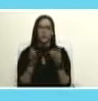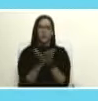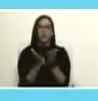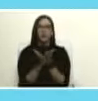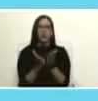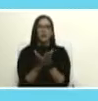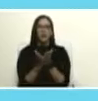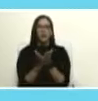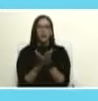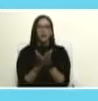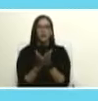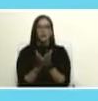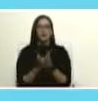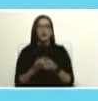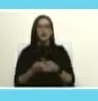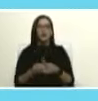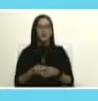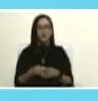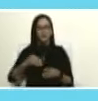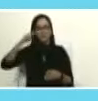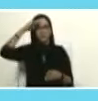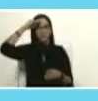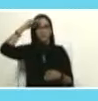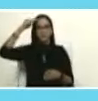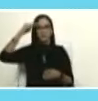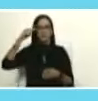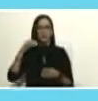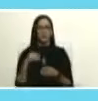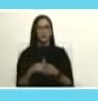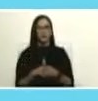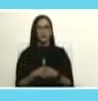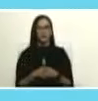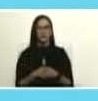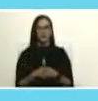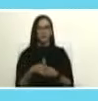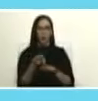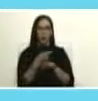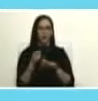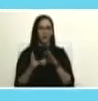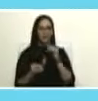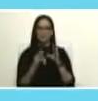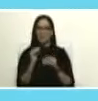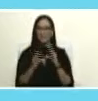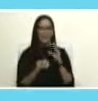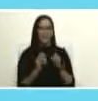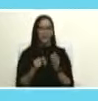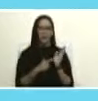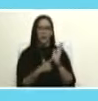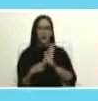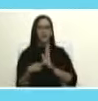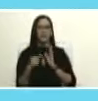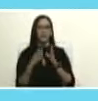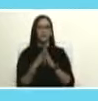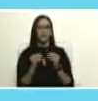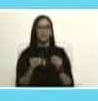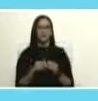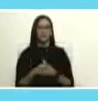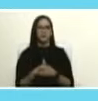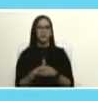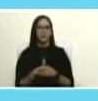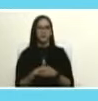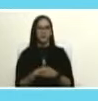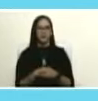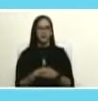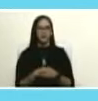estudiantado, de la Fuerza Armada. Jason, conversadito, muéstramelo todo.